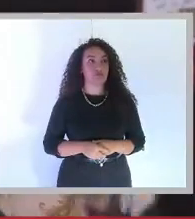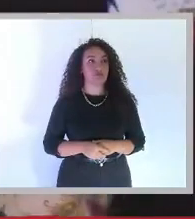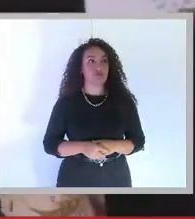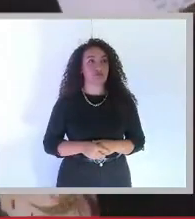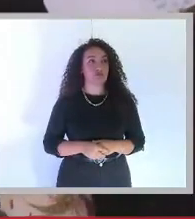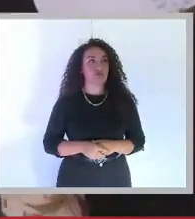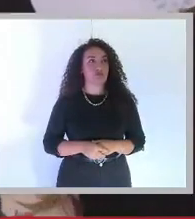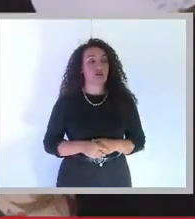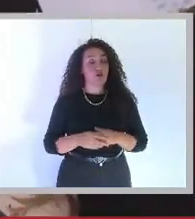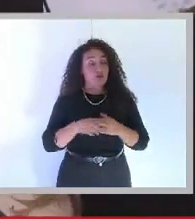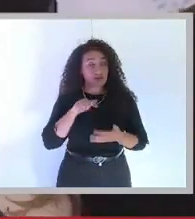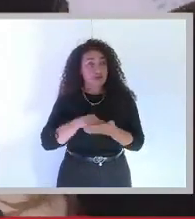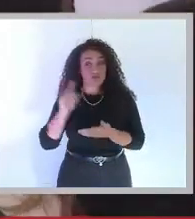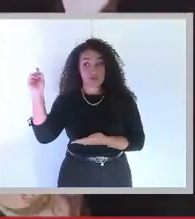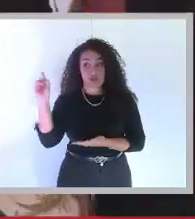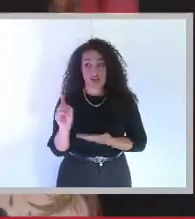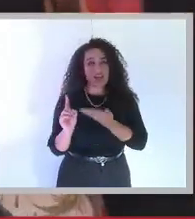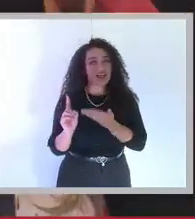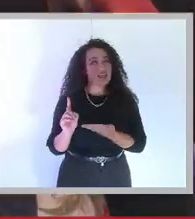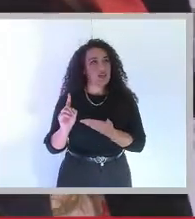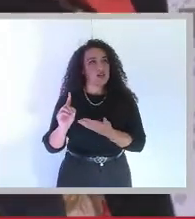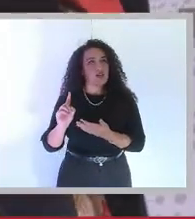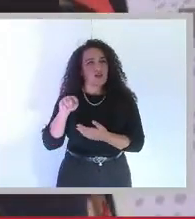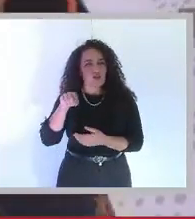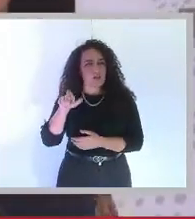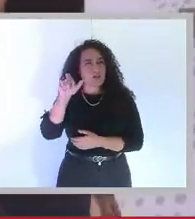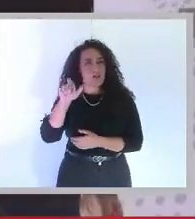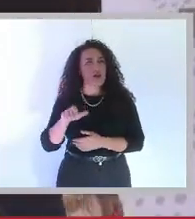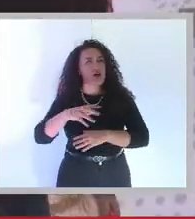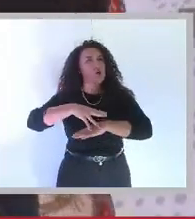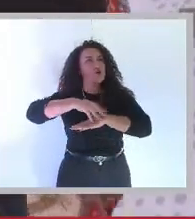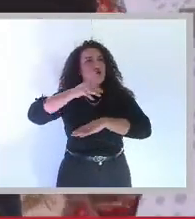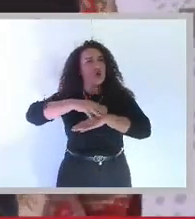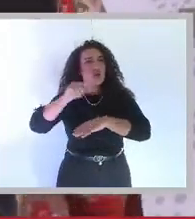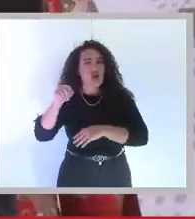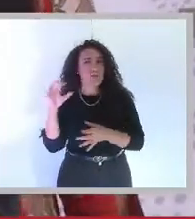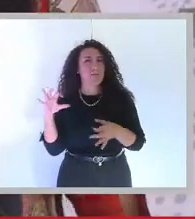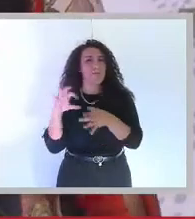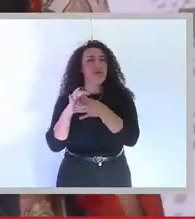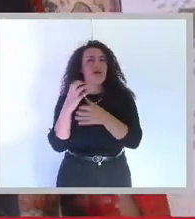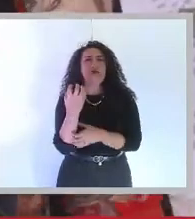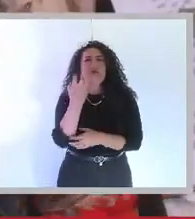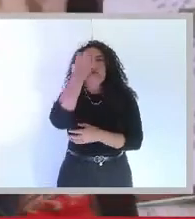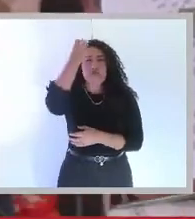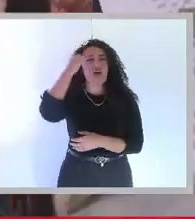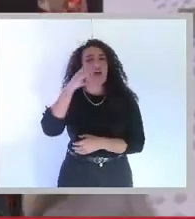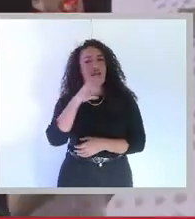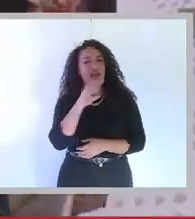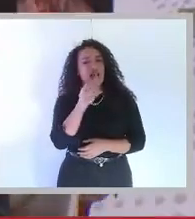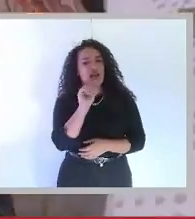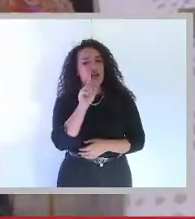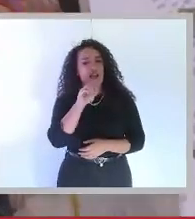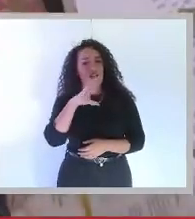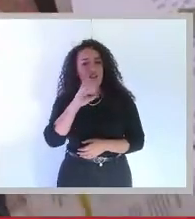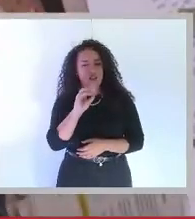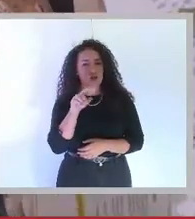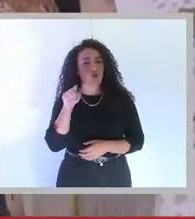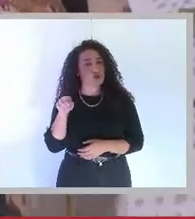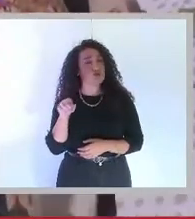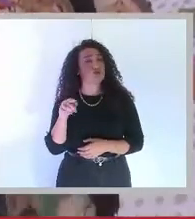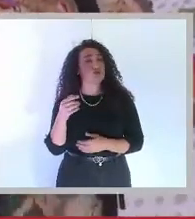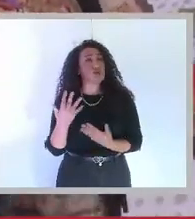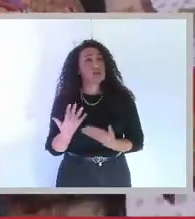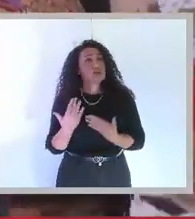más antiguos de la cooperación sueca en la región, CLASCO, quien cumple esa función de